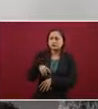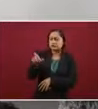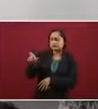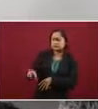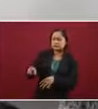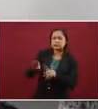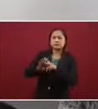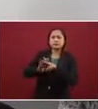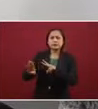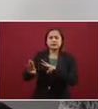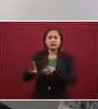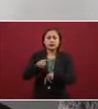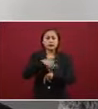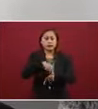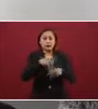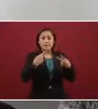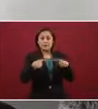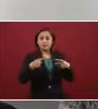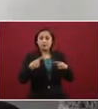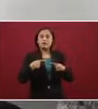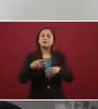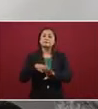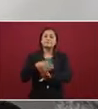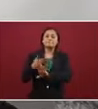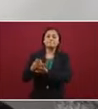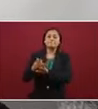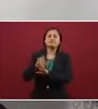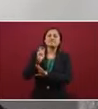cometiendo un delito. Y si